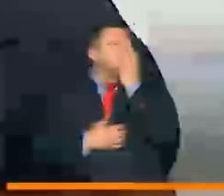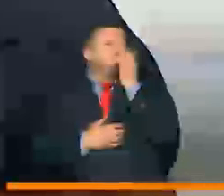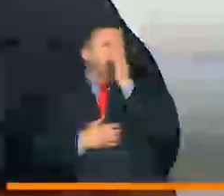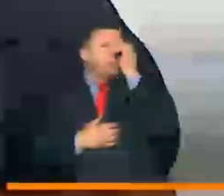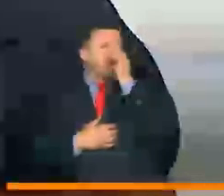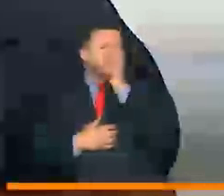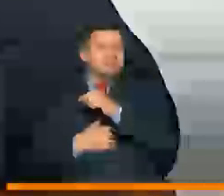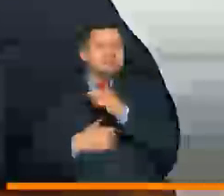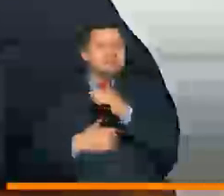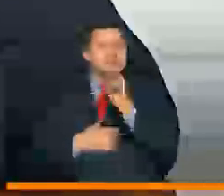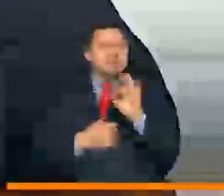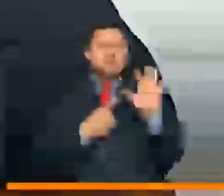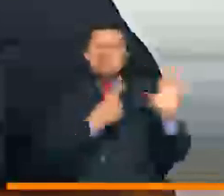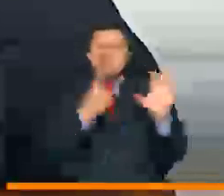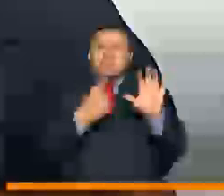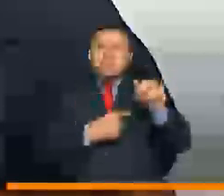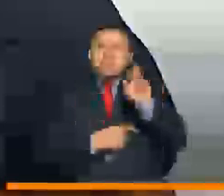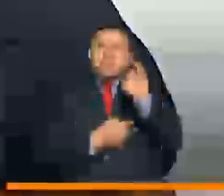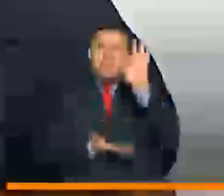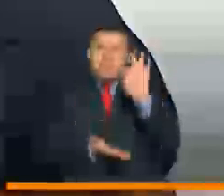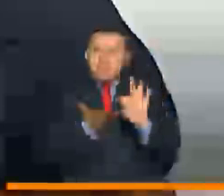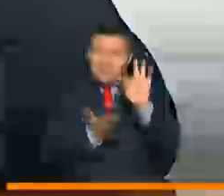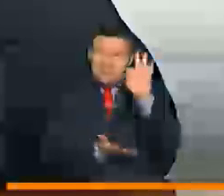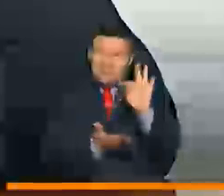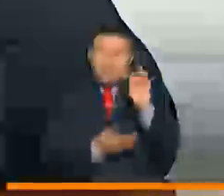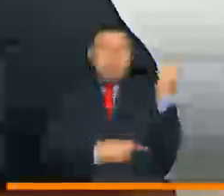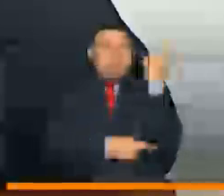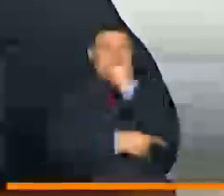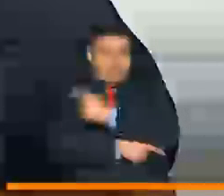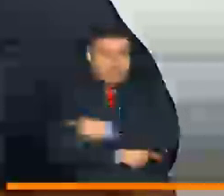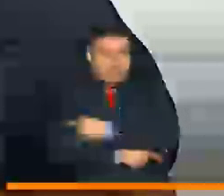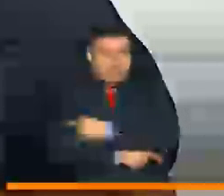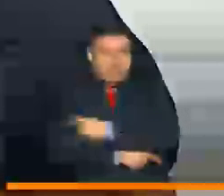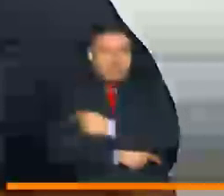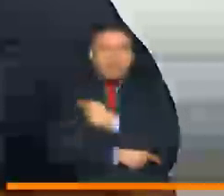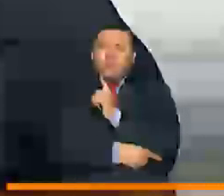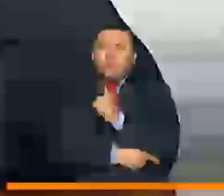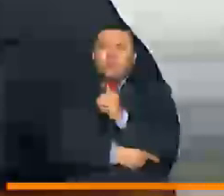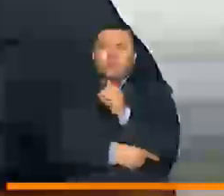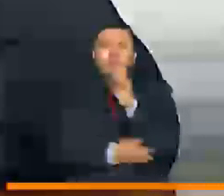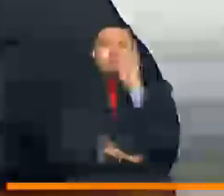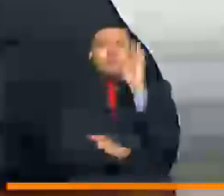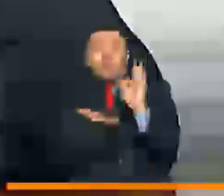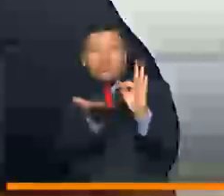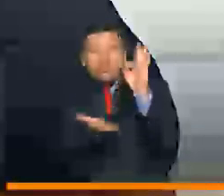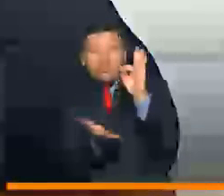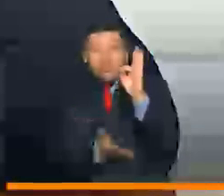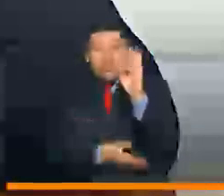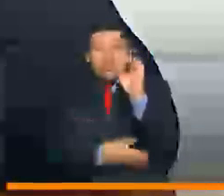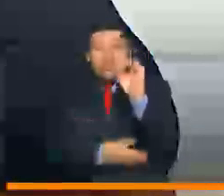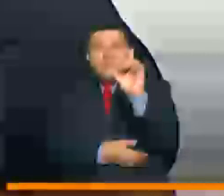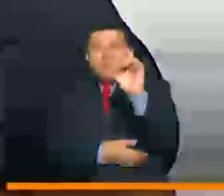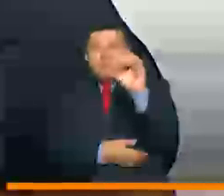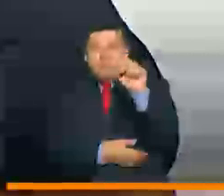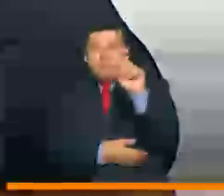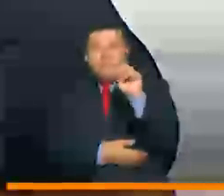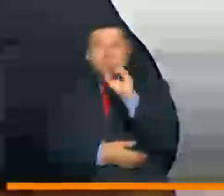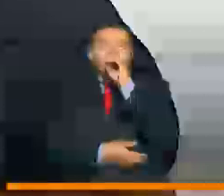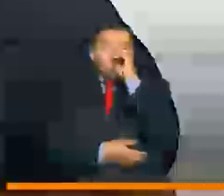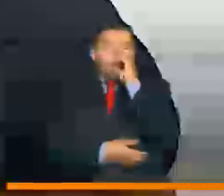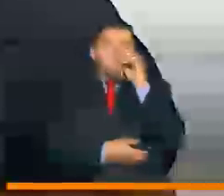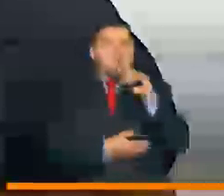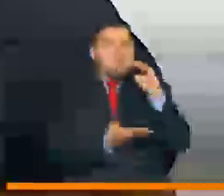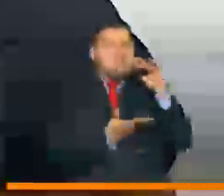de gases es de 618 toneladas por día, que incluye tanto oxígeno líquido como oxígeno